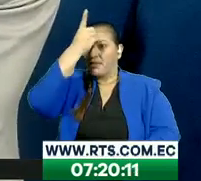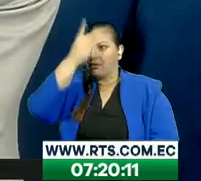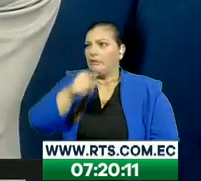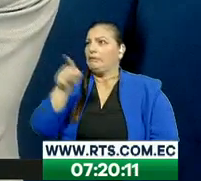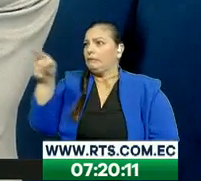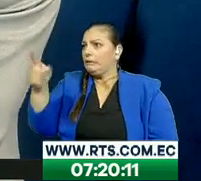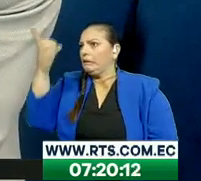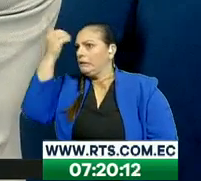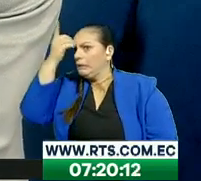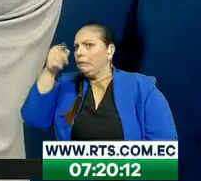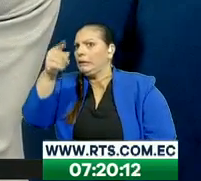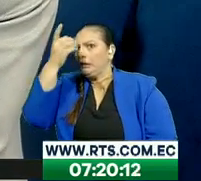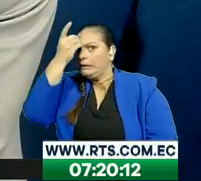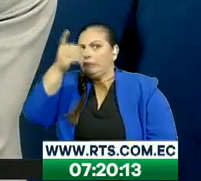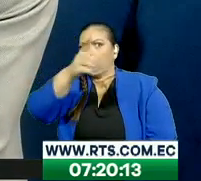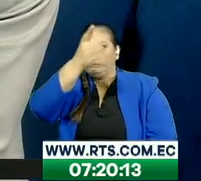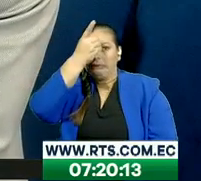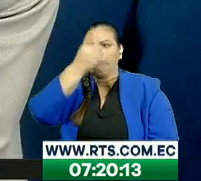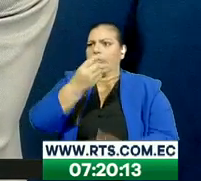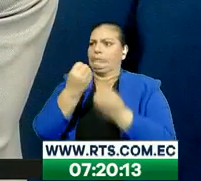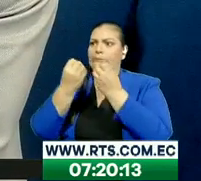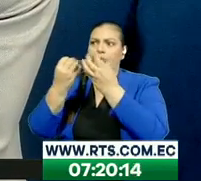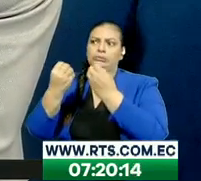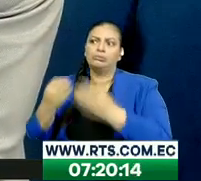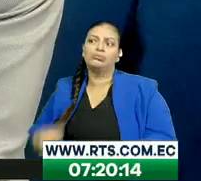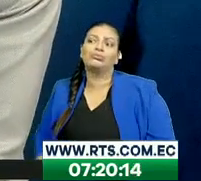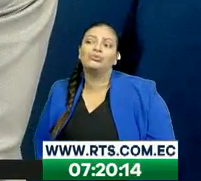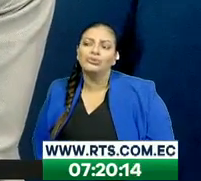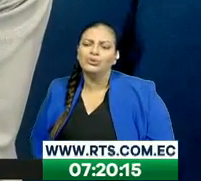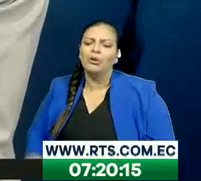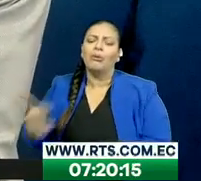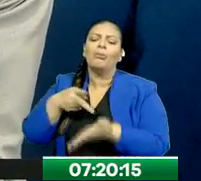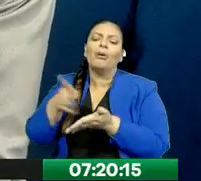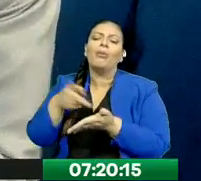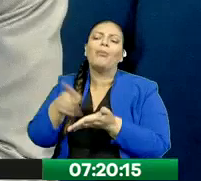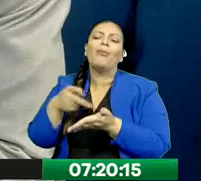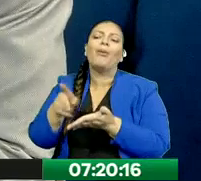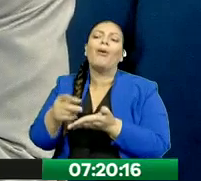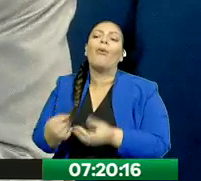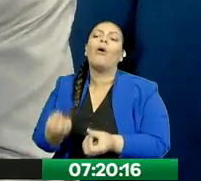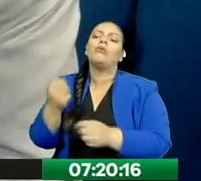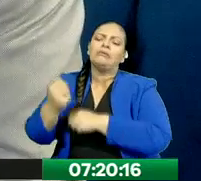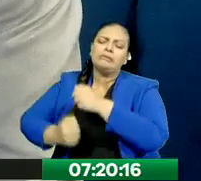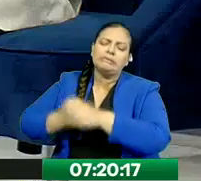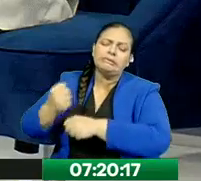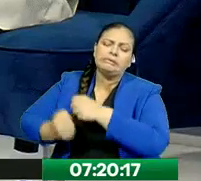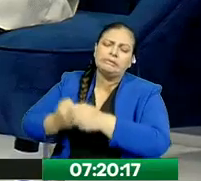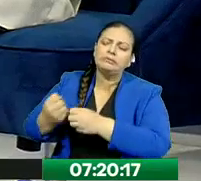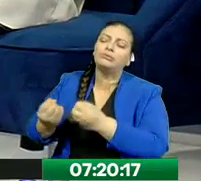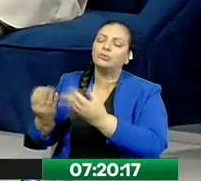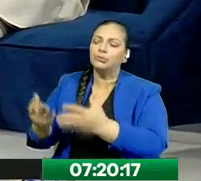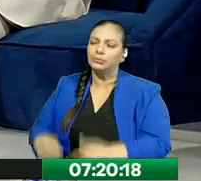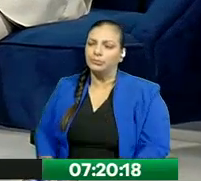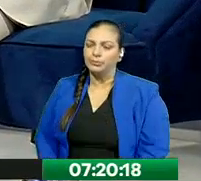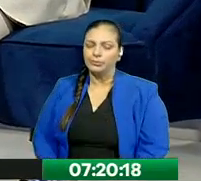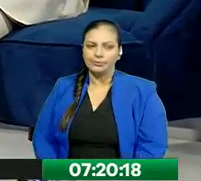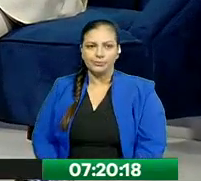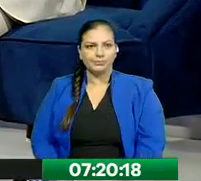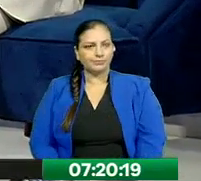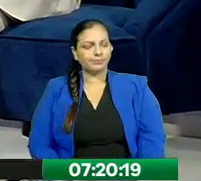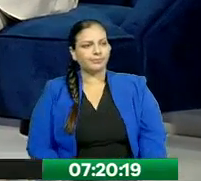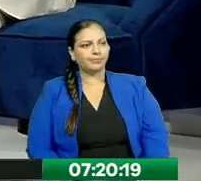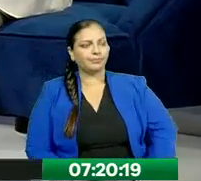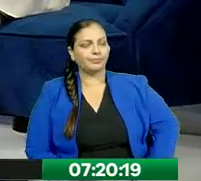nieve. ¿Cuánto tiempo le va a tomar al Ecuador pagar finalmente todo este pasivo externo? Mire, esas